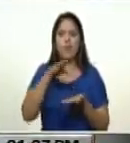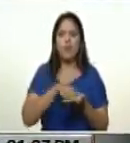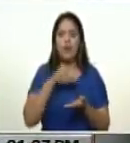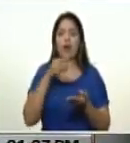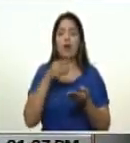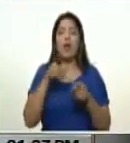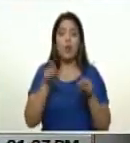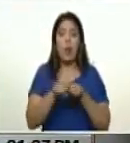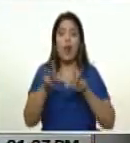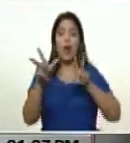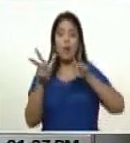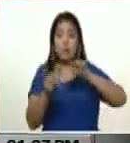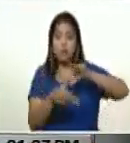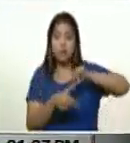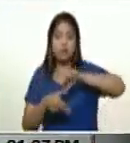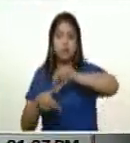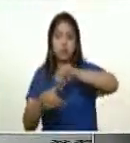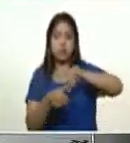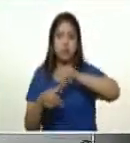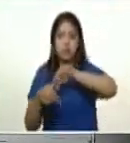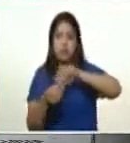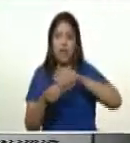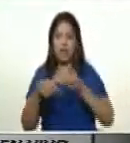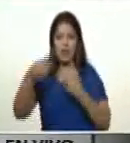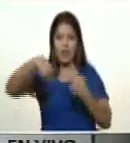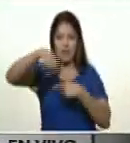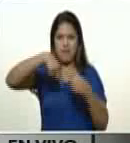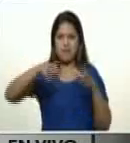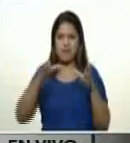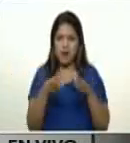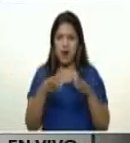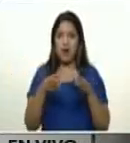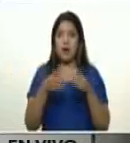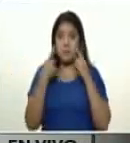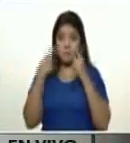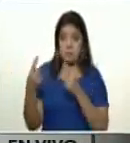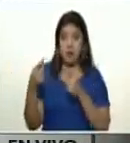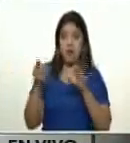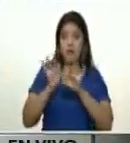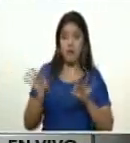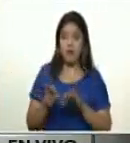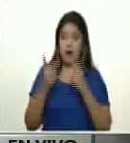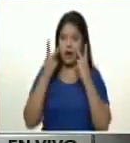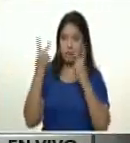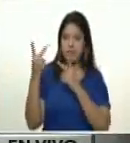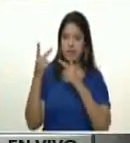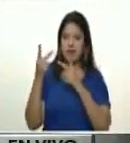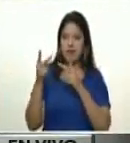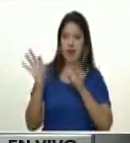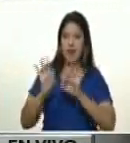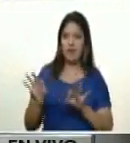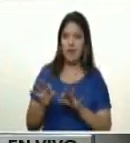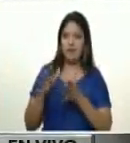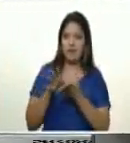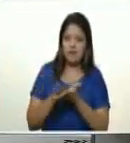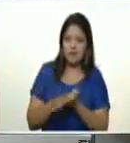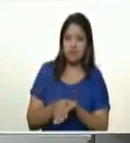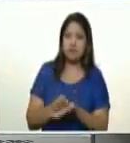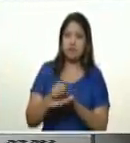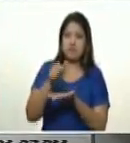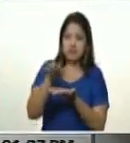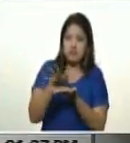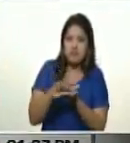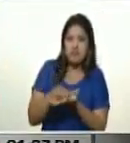tiene la extrusora. Acá está como queda el barro. Luego que la extrusora sale... Este es el barro, ¿eh? El barro ya. El